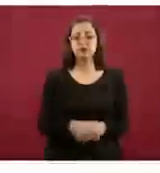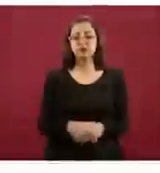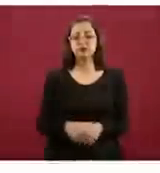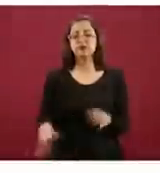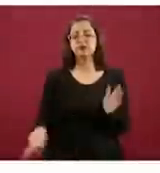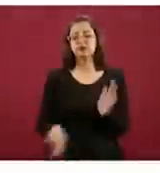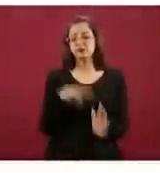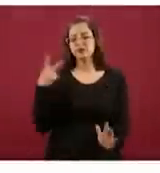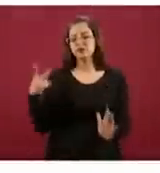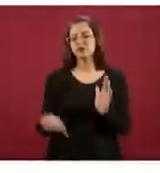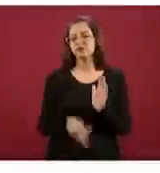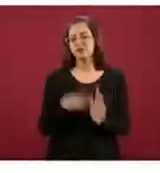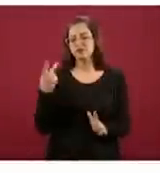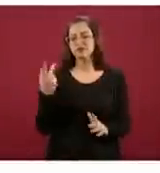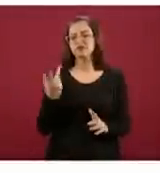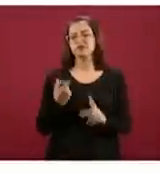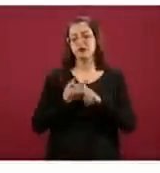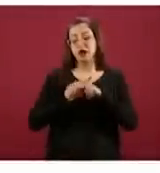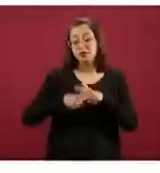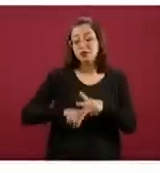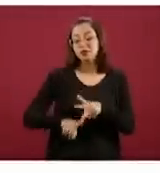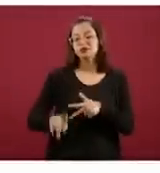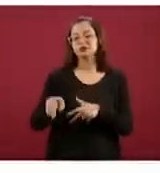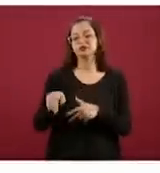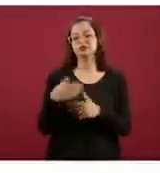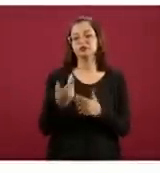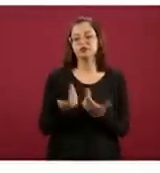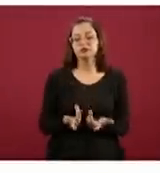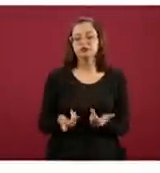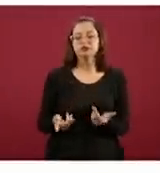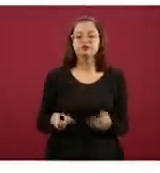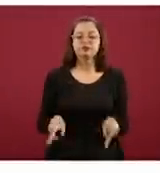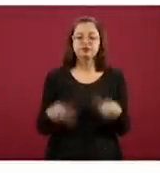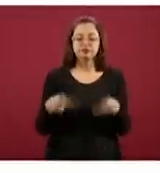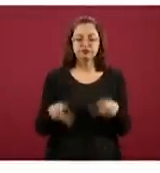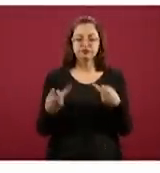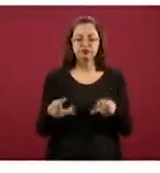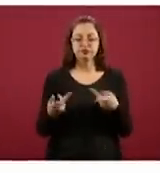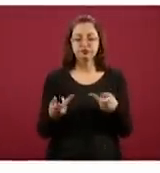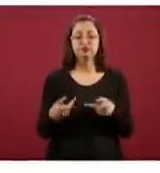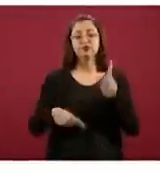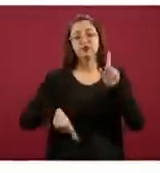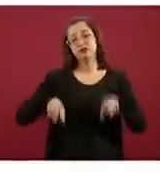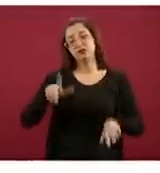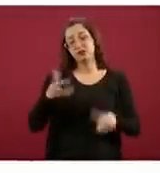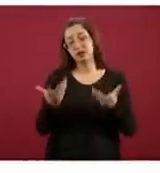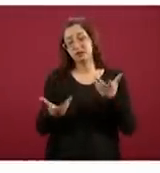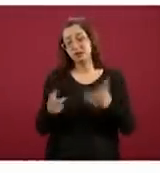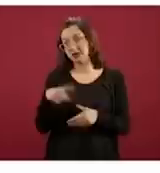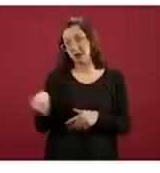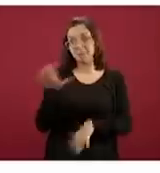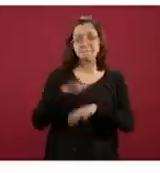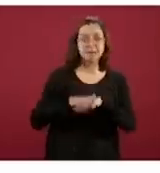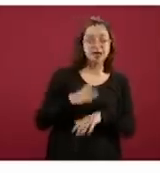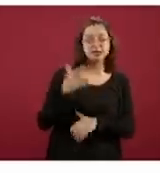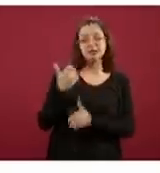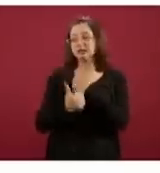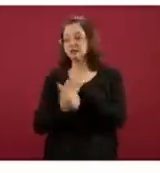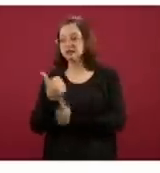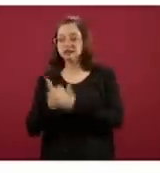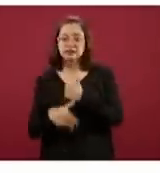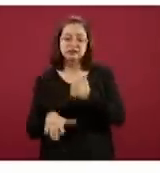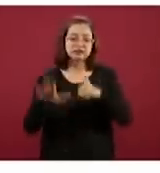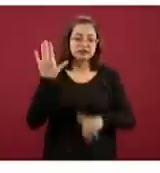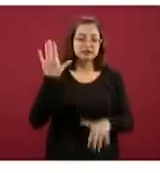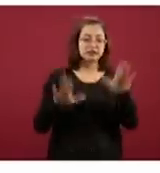son precios iniciales, son precios de salida, todo depende de los participantes, obviamente en todos queremos